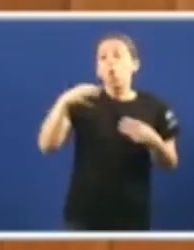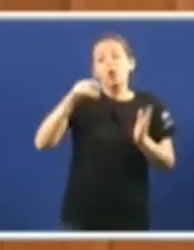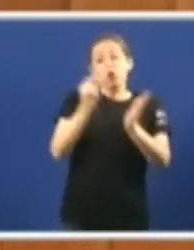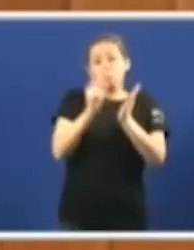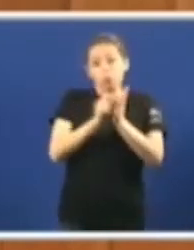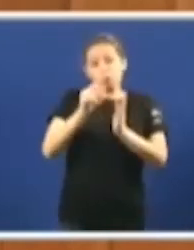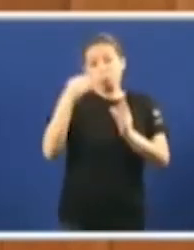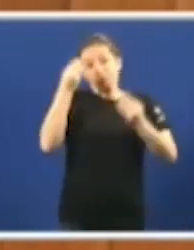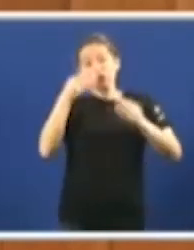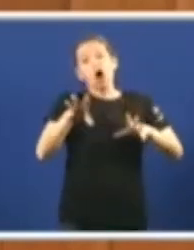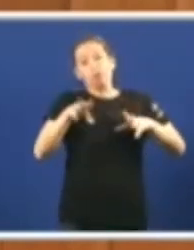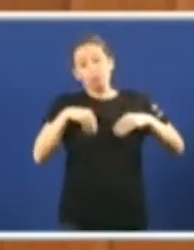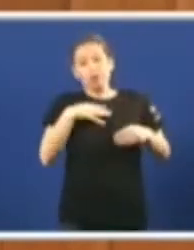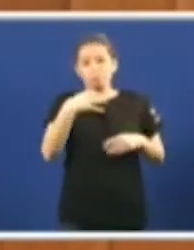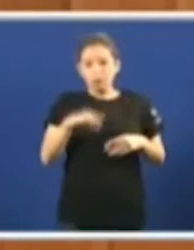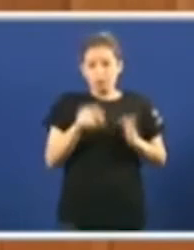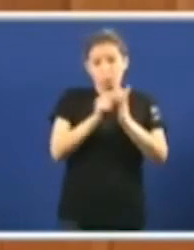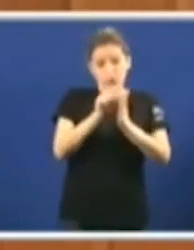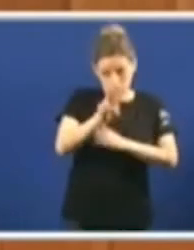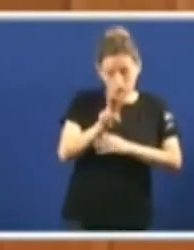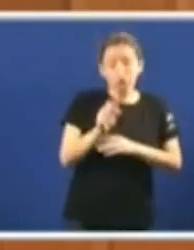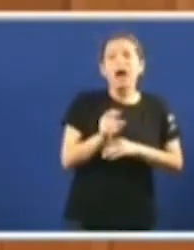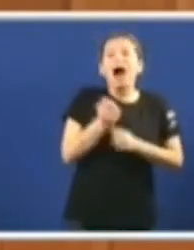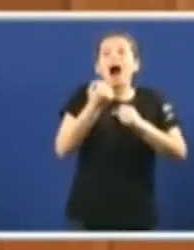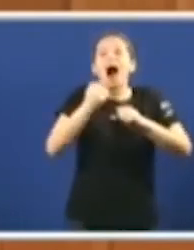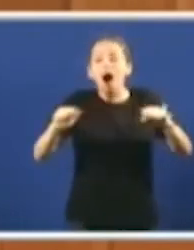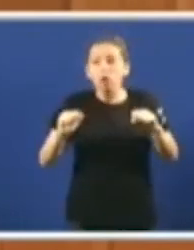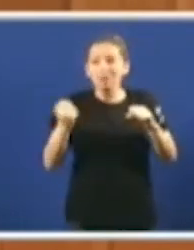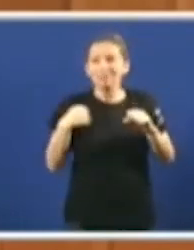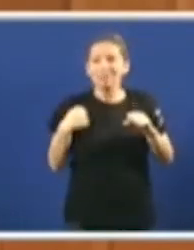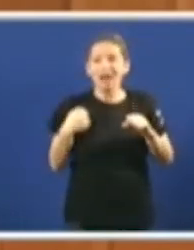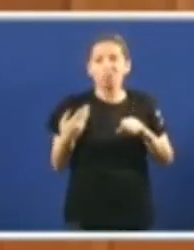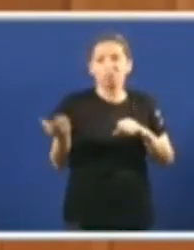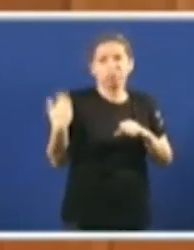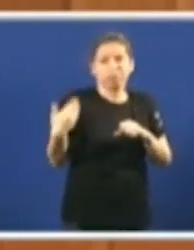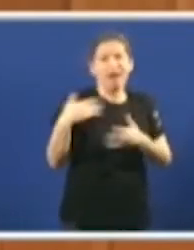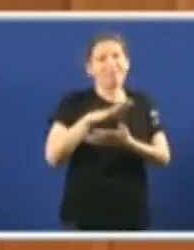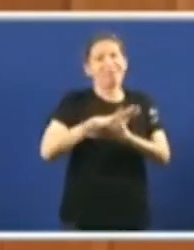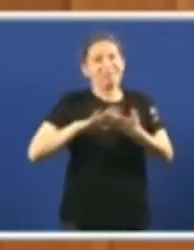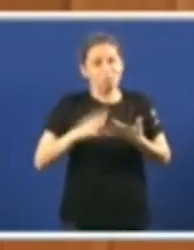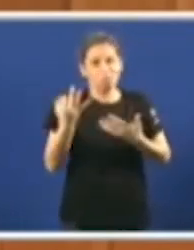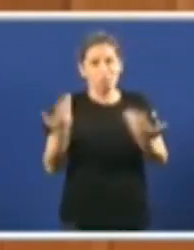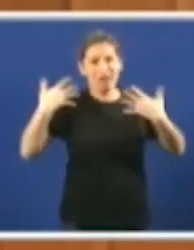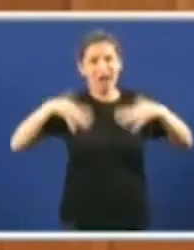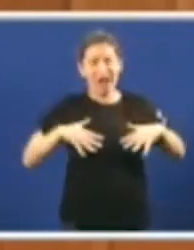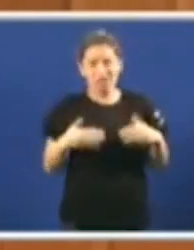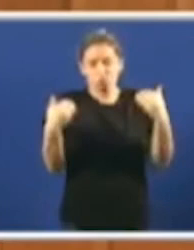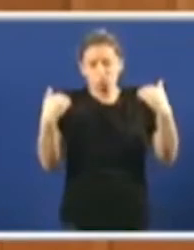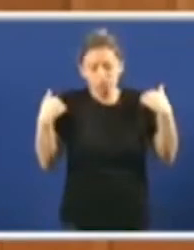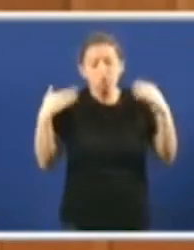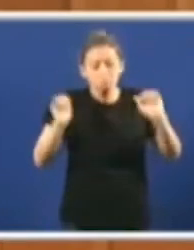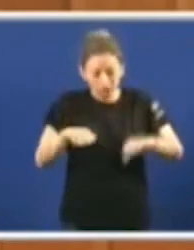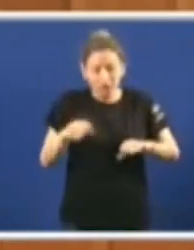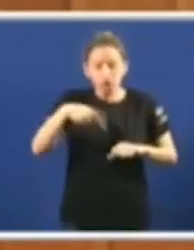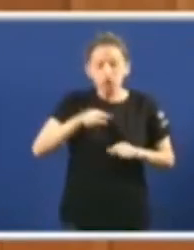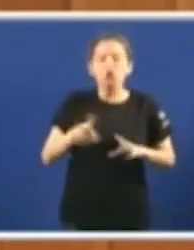punto 2, aínda que xa tiña que ter estado asumido fai moito tempo, aceptámolo e parecenos, de feito, vamos